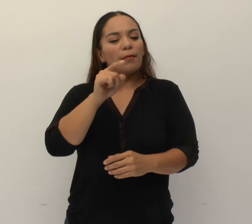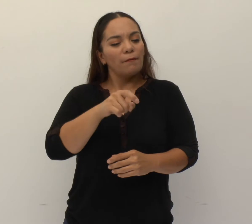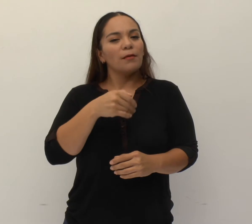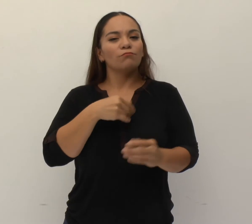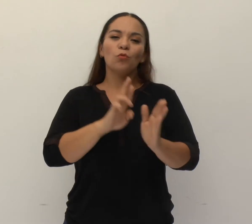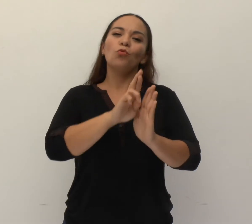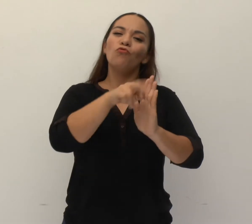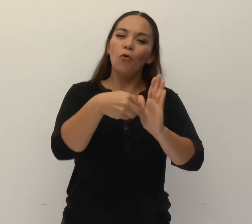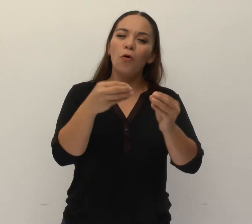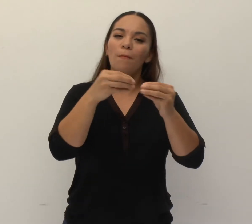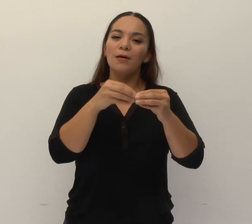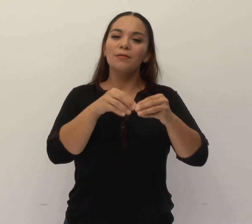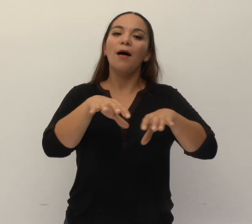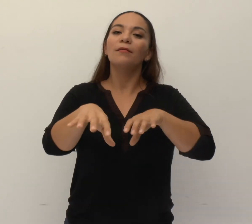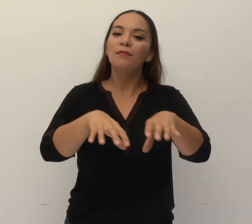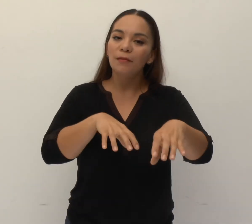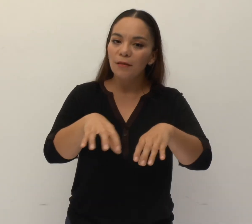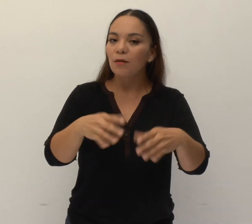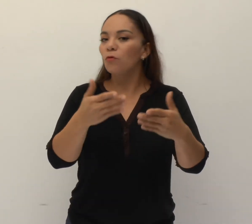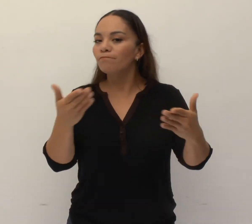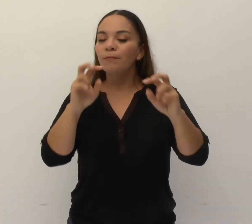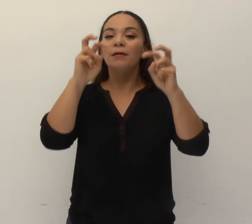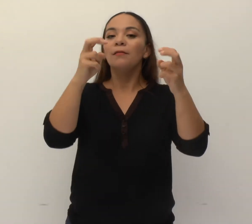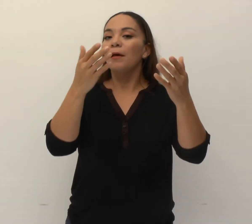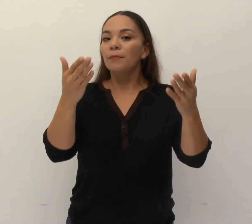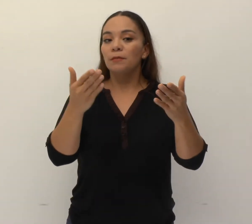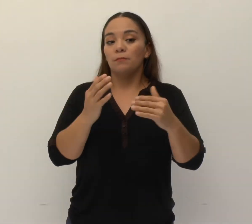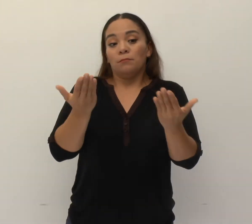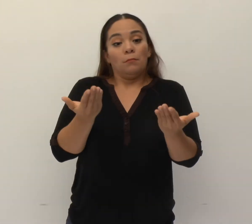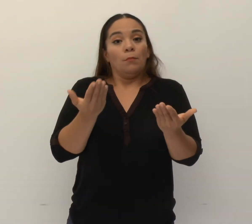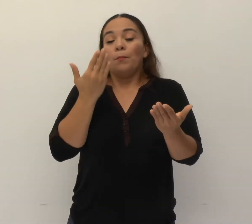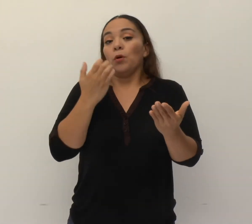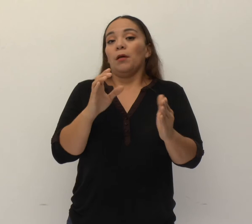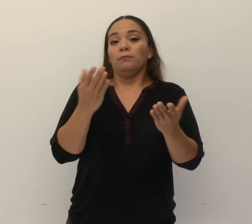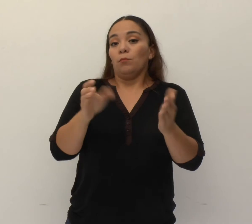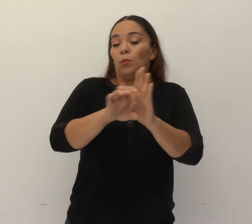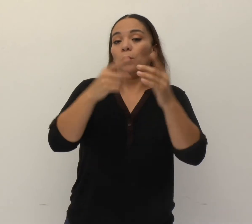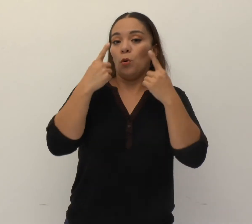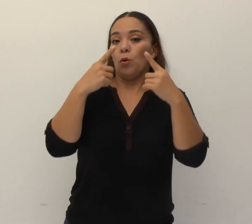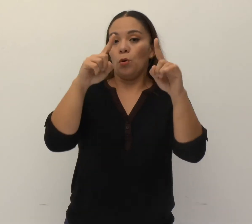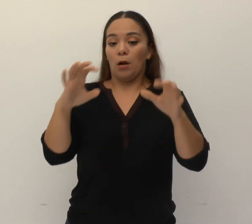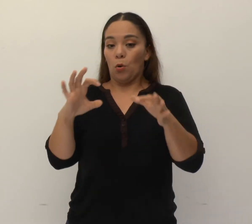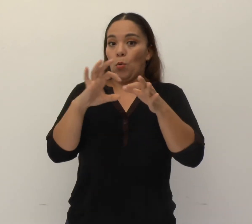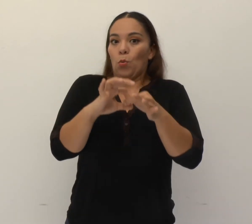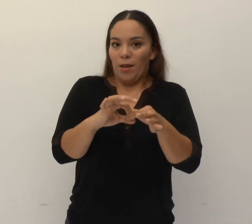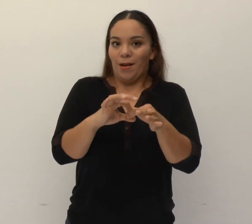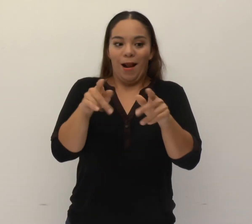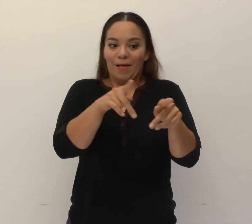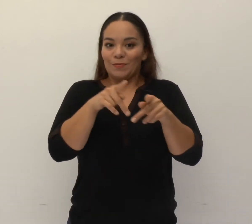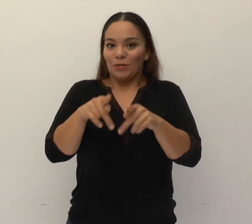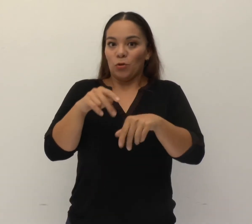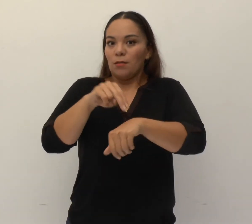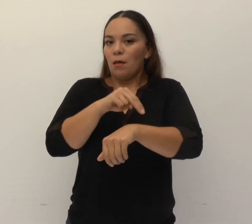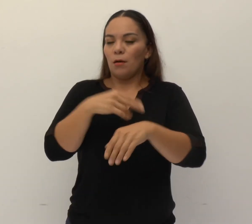rol más activo en cuanto, porque si usted logra unir al negro, es